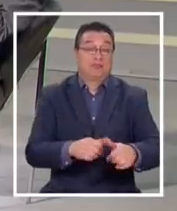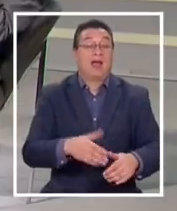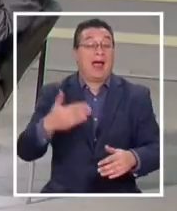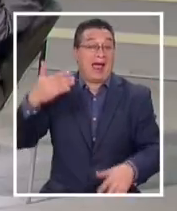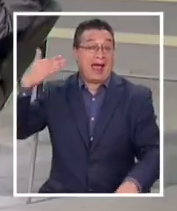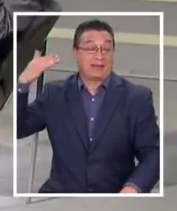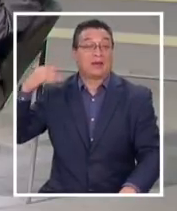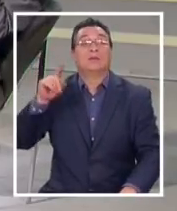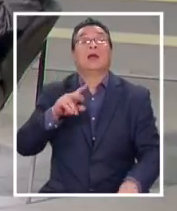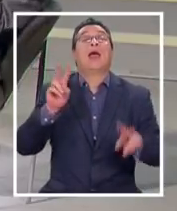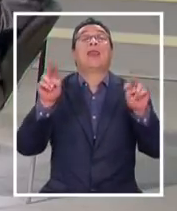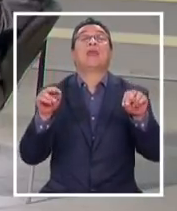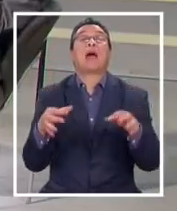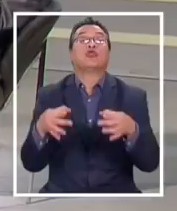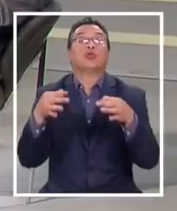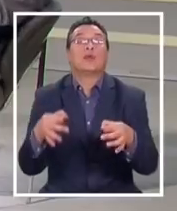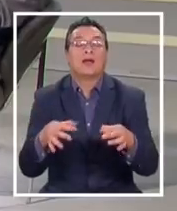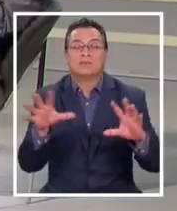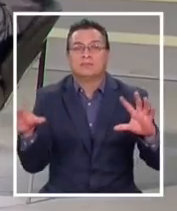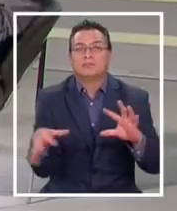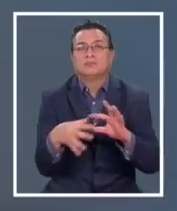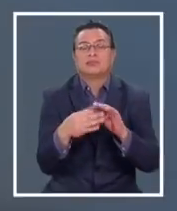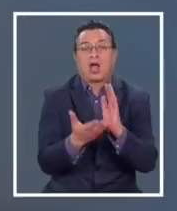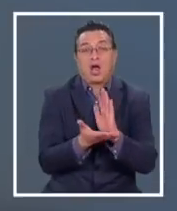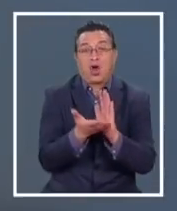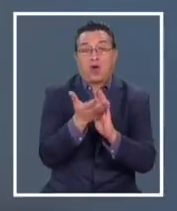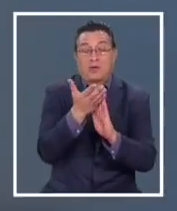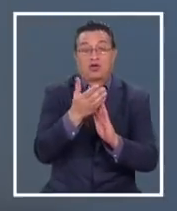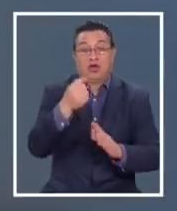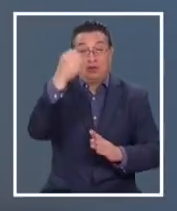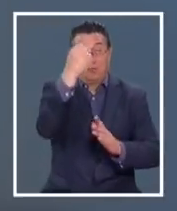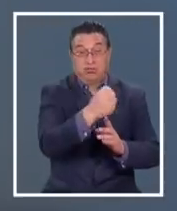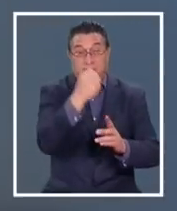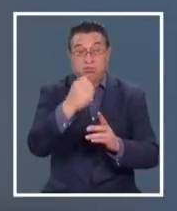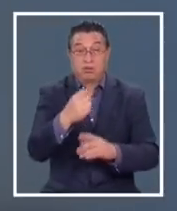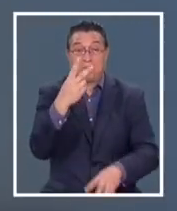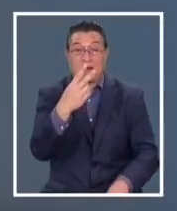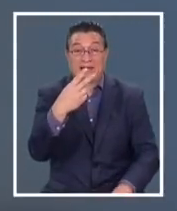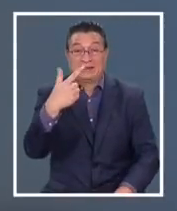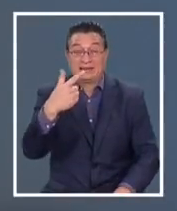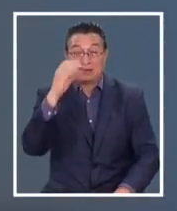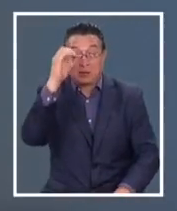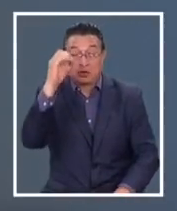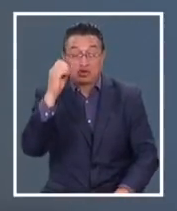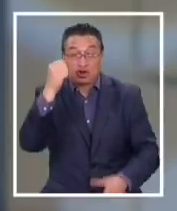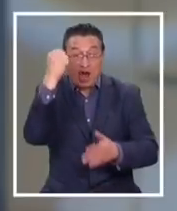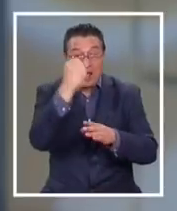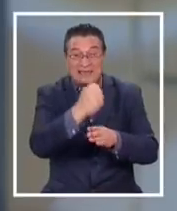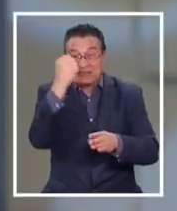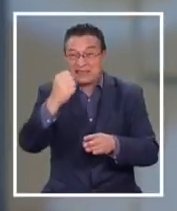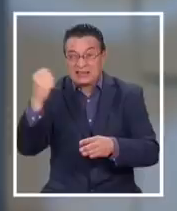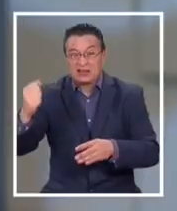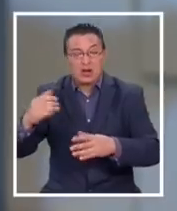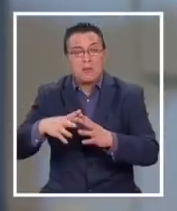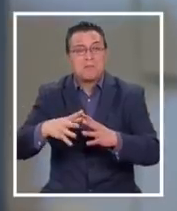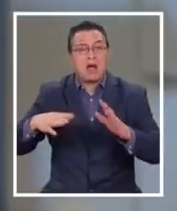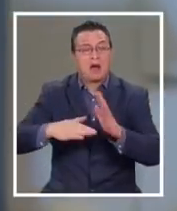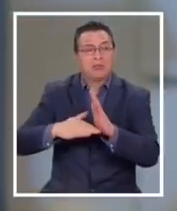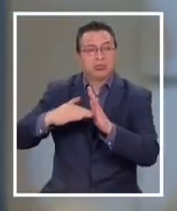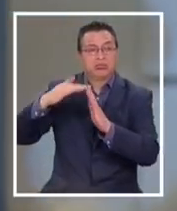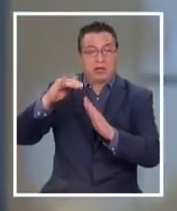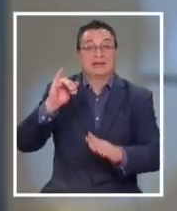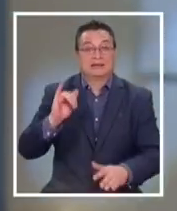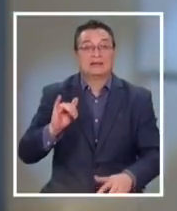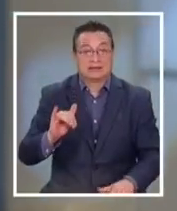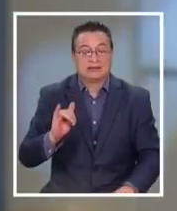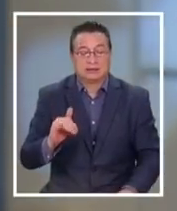seguridad, ¿esto tiene relación directa con el aumento de homicidios? 27% han aumentado con respecto al año pasado los homicidios en nuestro país. Los homicidios